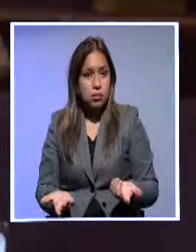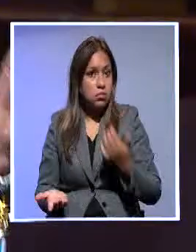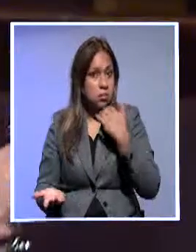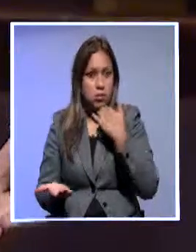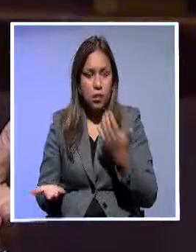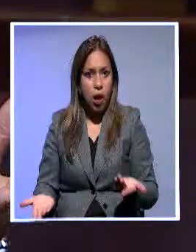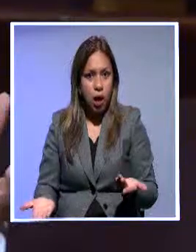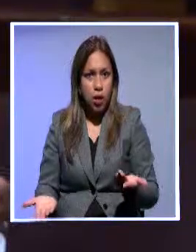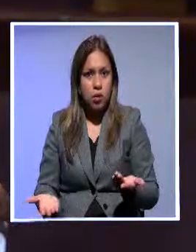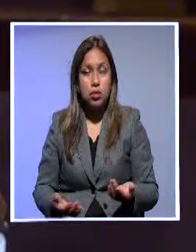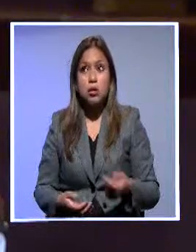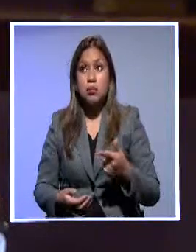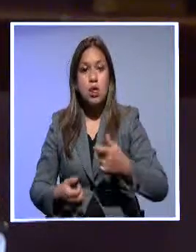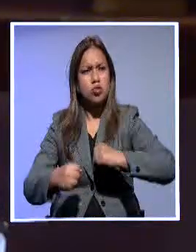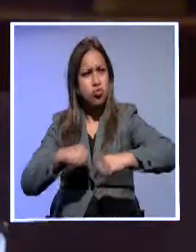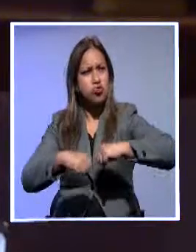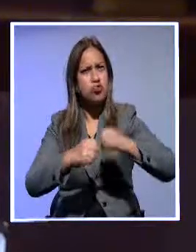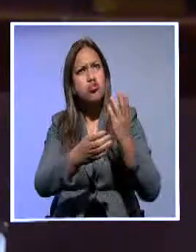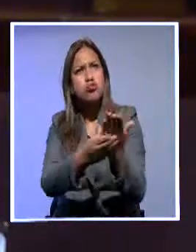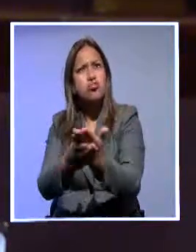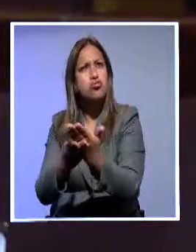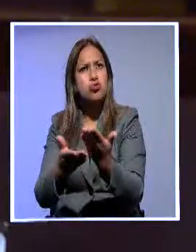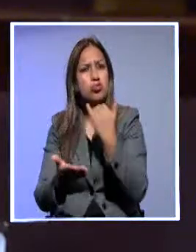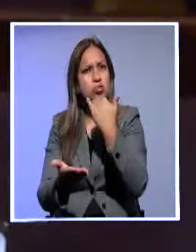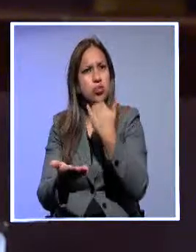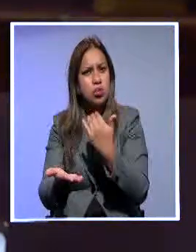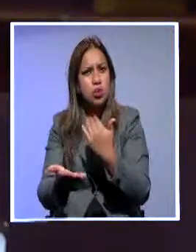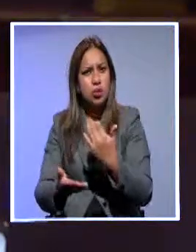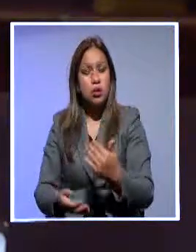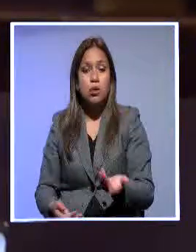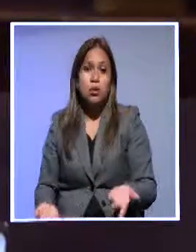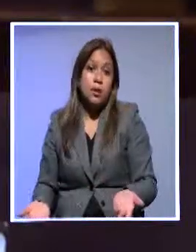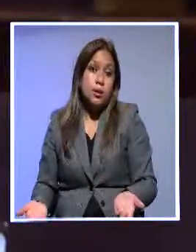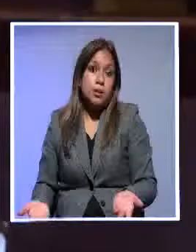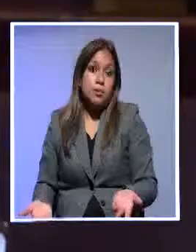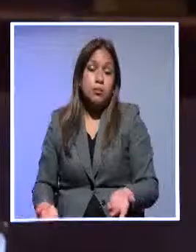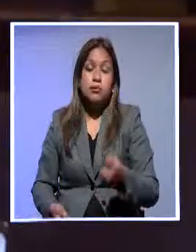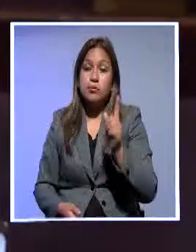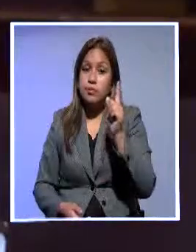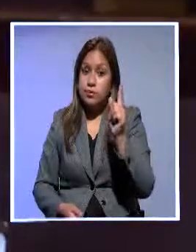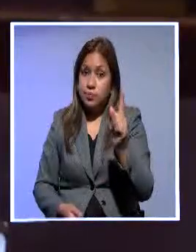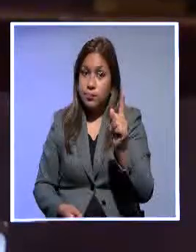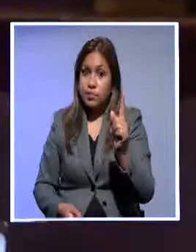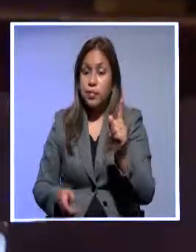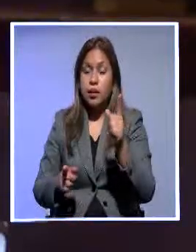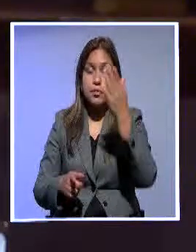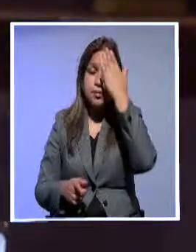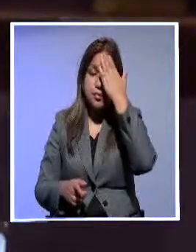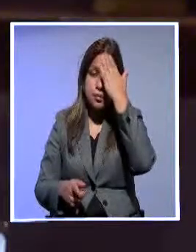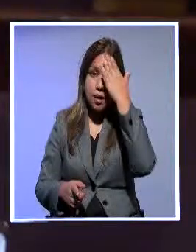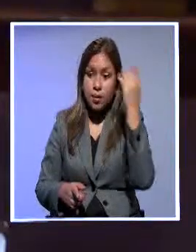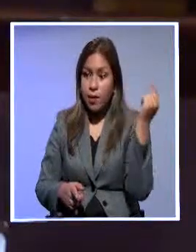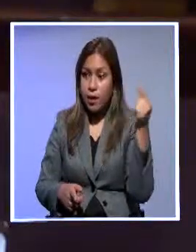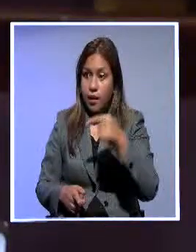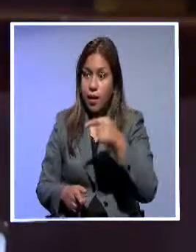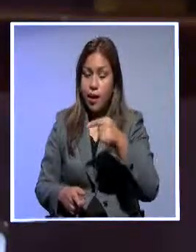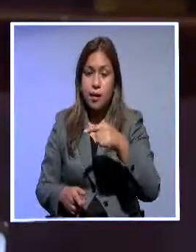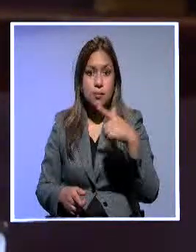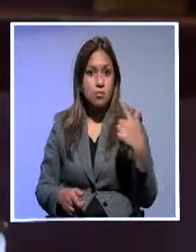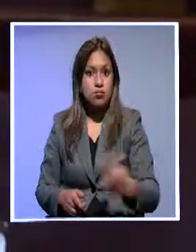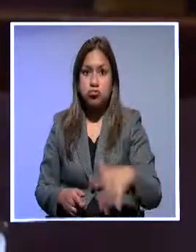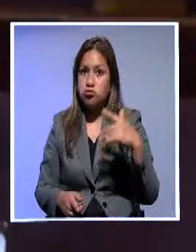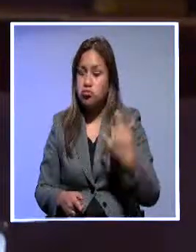se da trámite a esa actuación pero sabiendo que era un caso absolutamente complejo